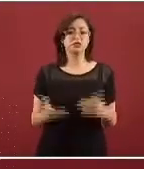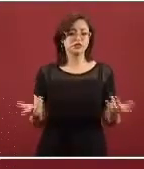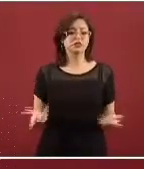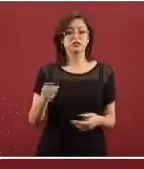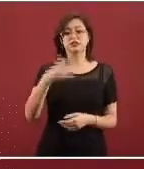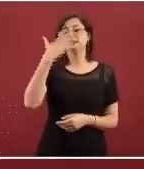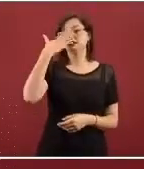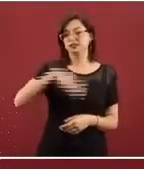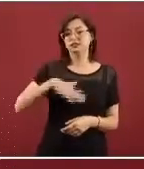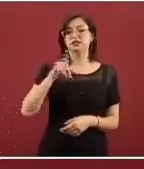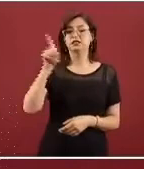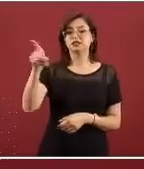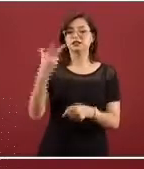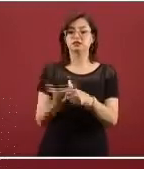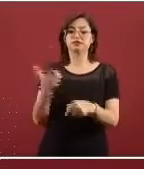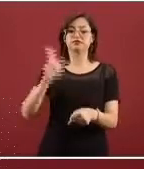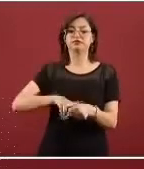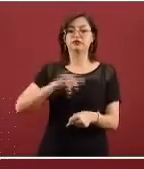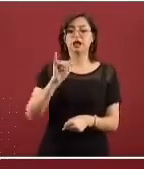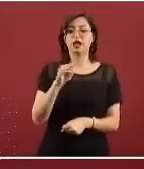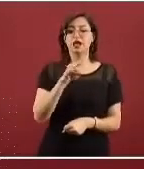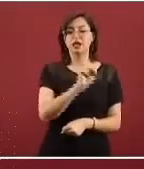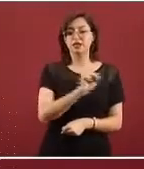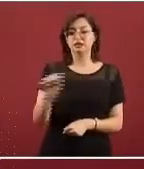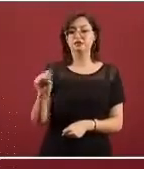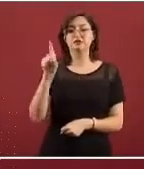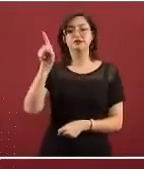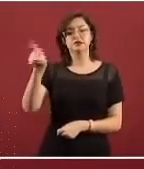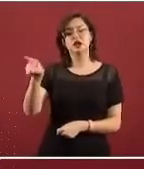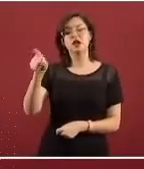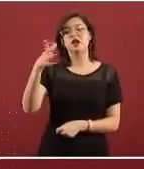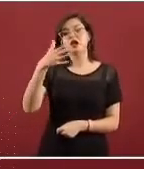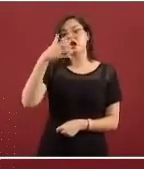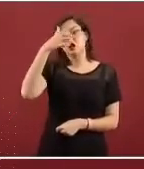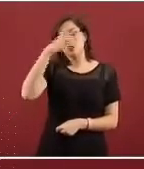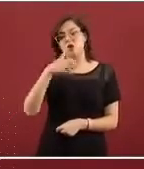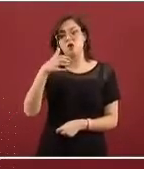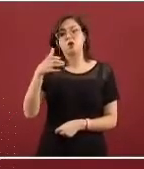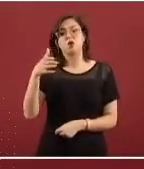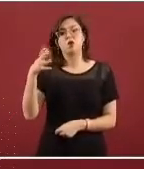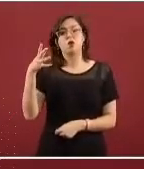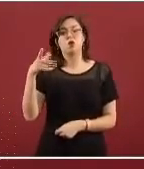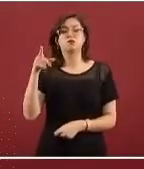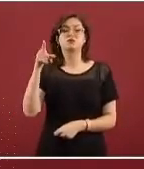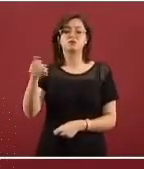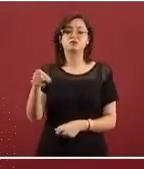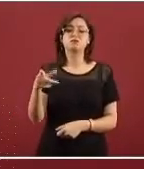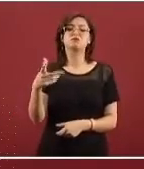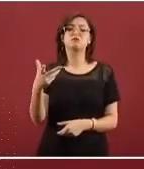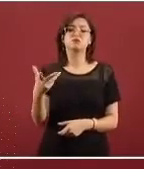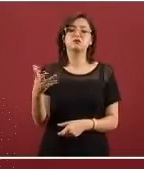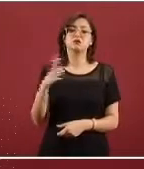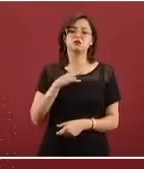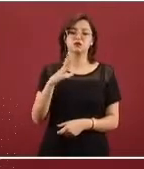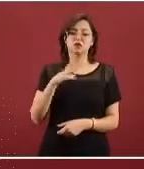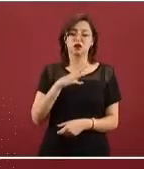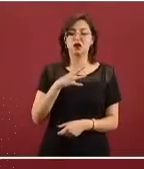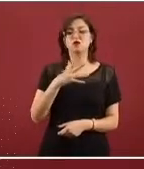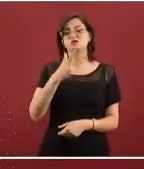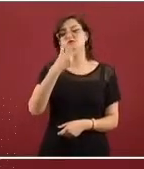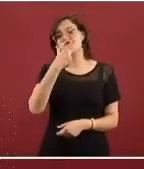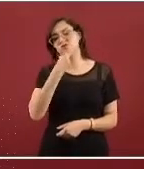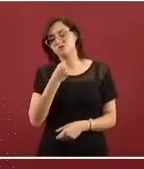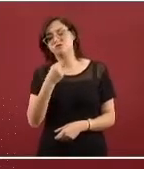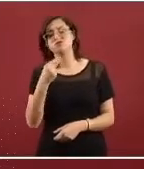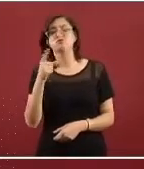un brote en una clínica del IMSS en Monclova, Coahuila, y desafortunadamente están involucradas médicos